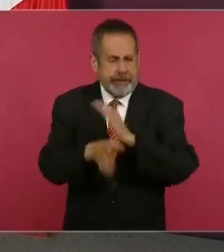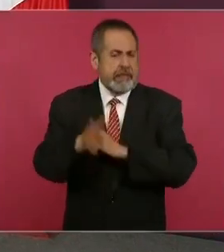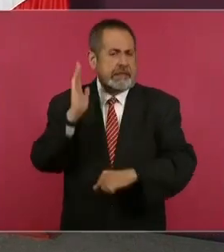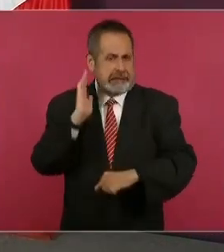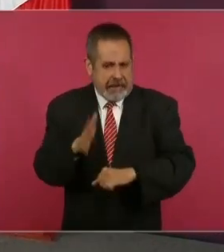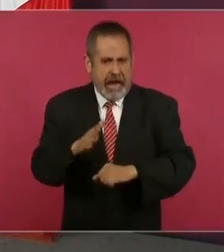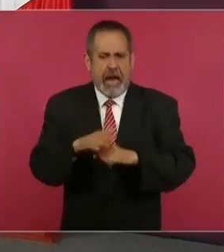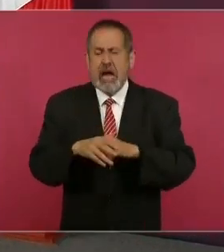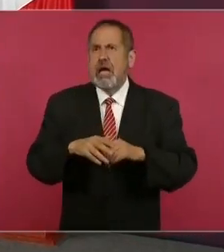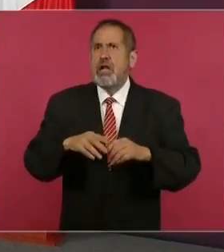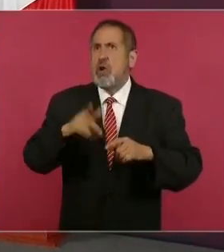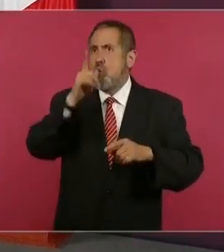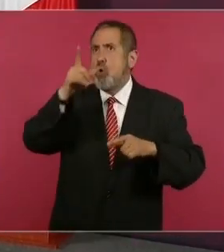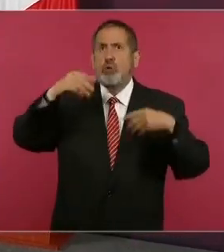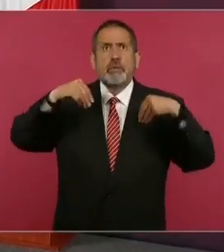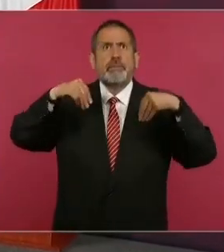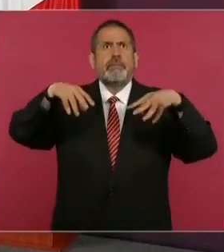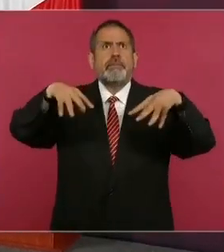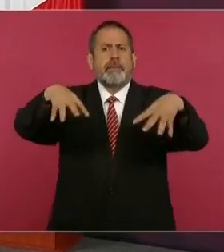y vamos